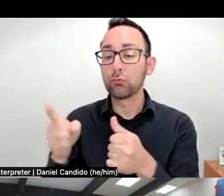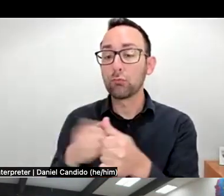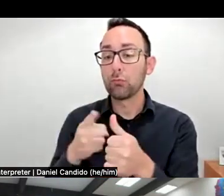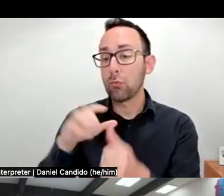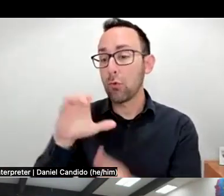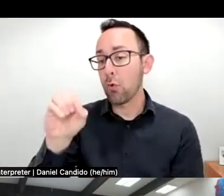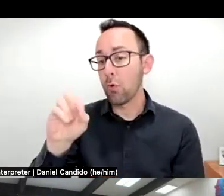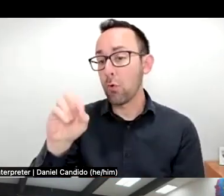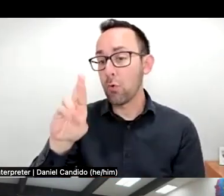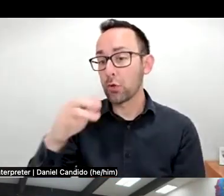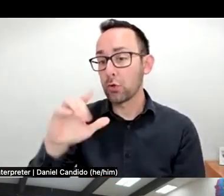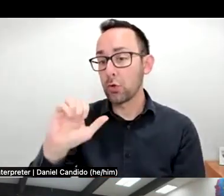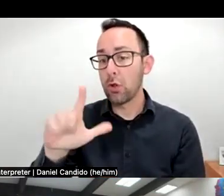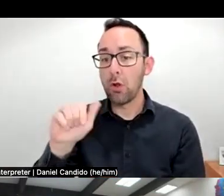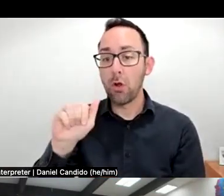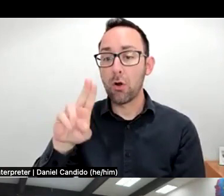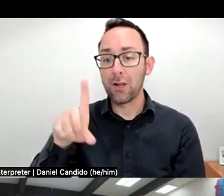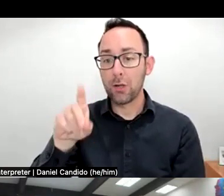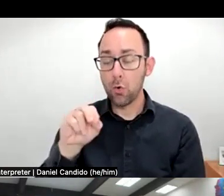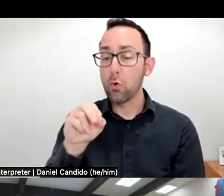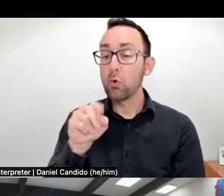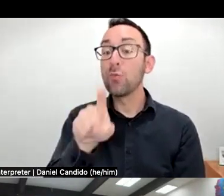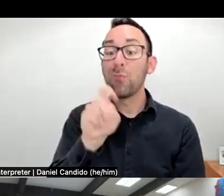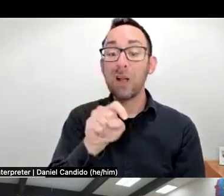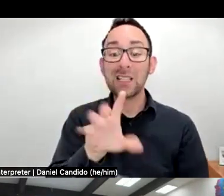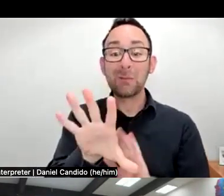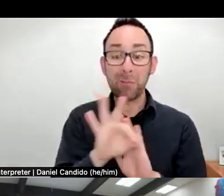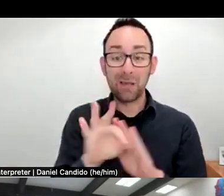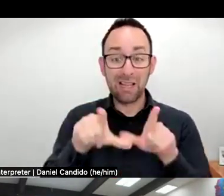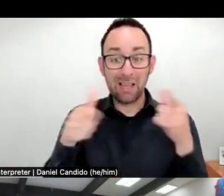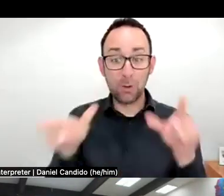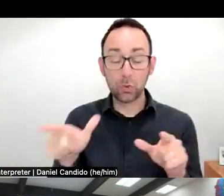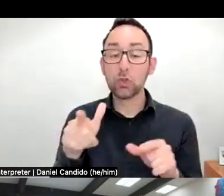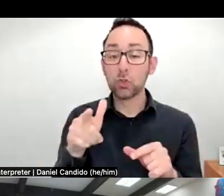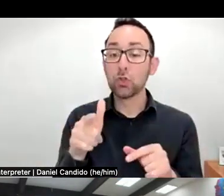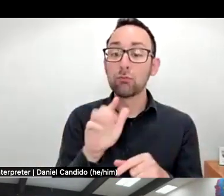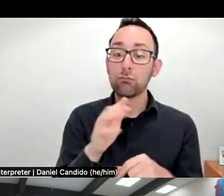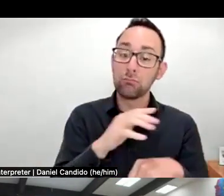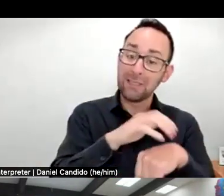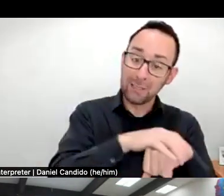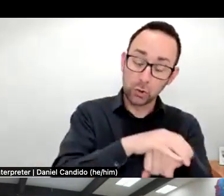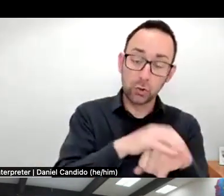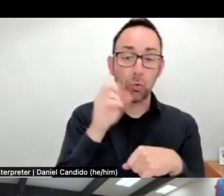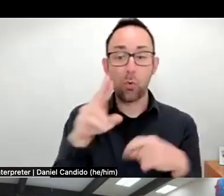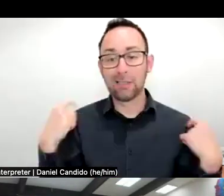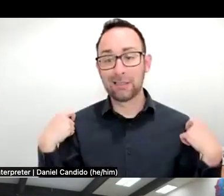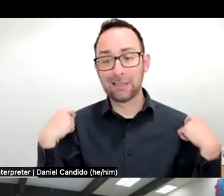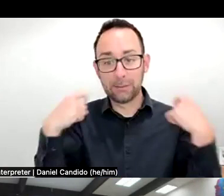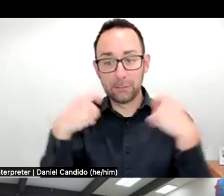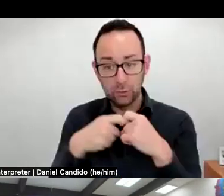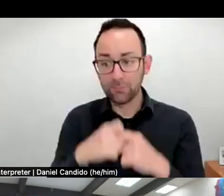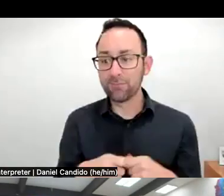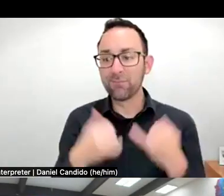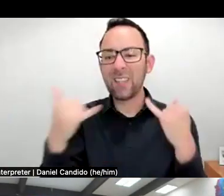must choose a language. Please do not stay in the default dock. Buenas tardes. Estamos ofreciendo